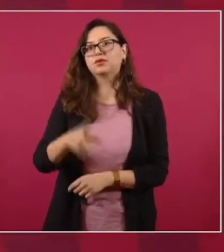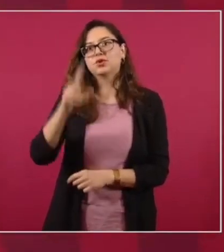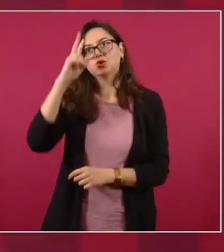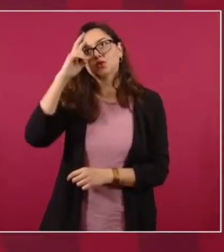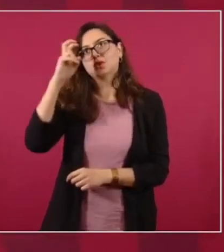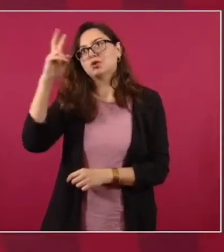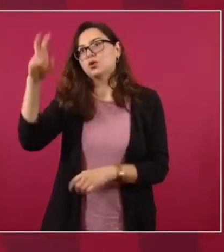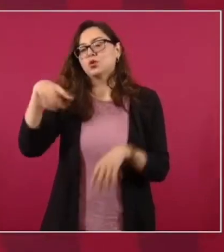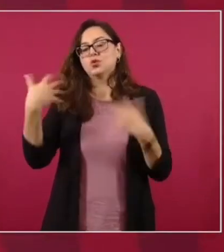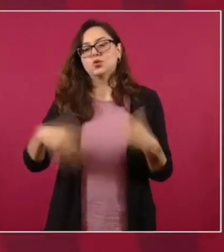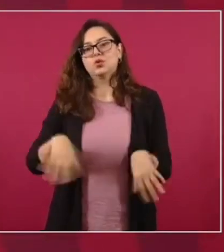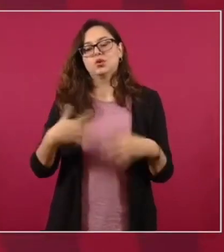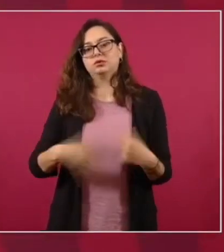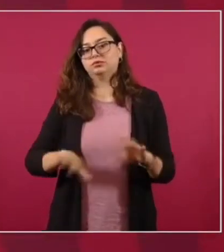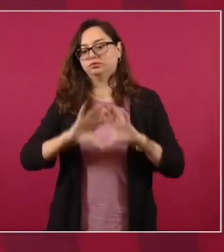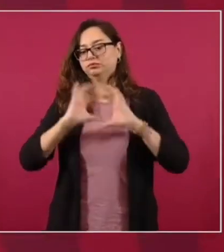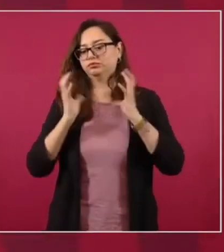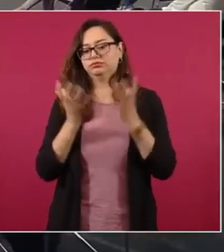mundial,